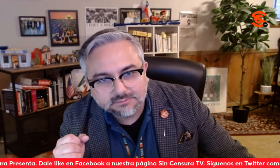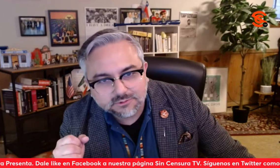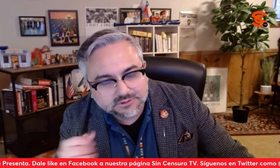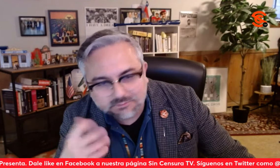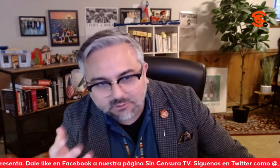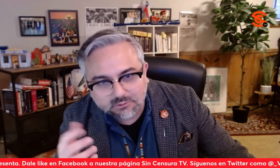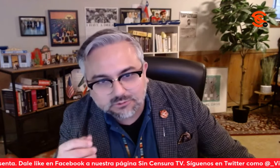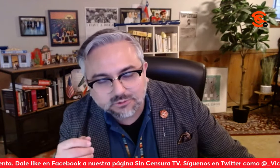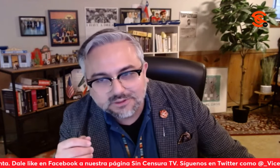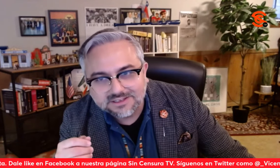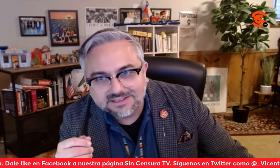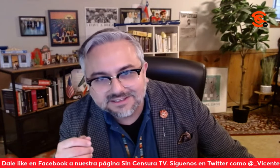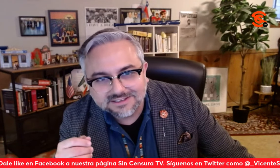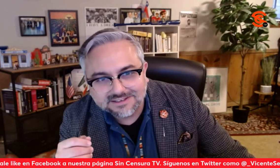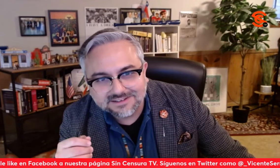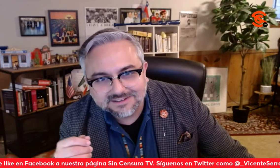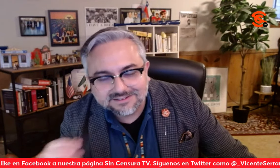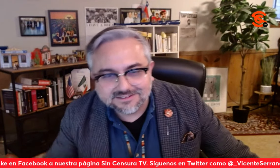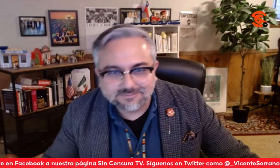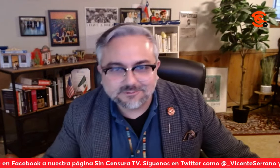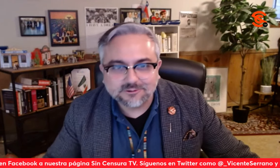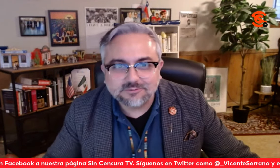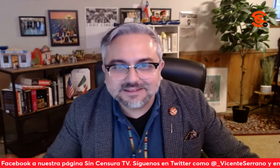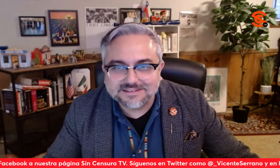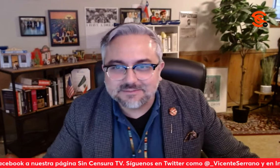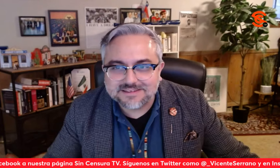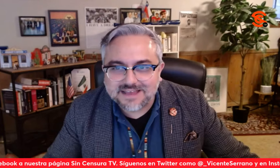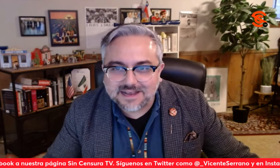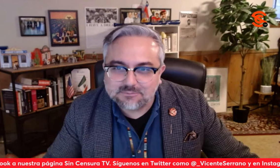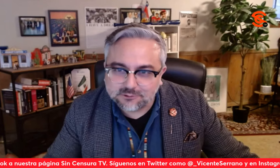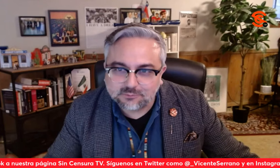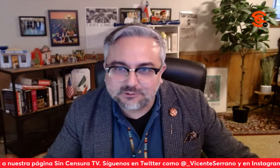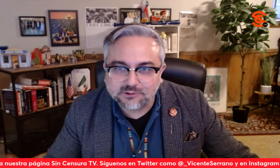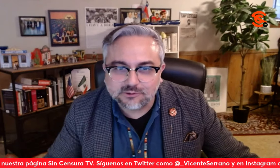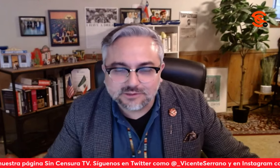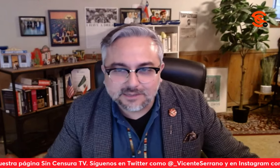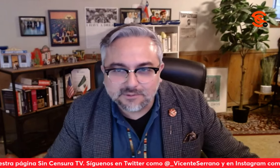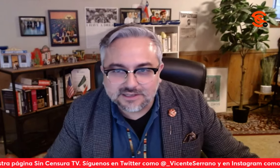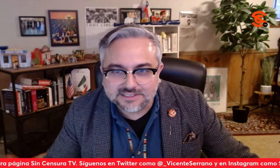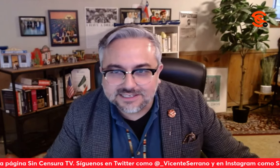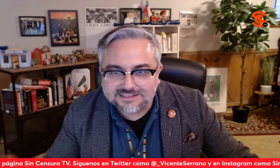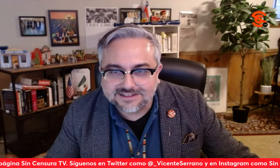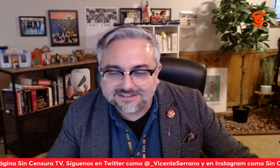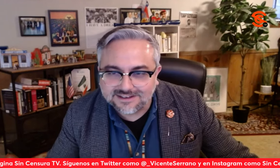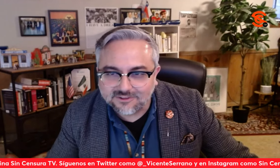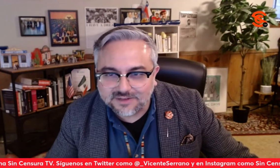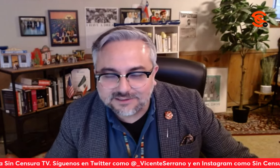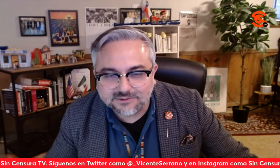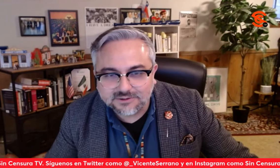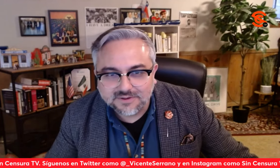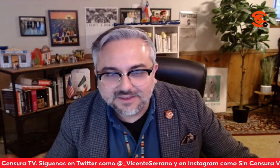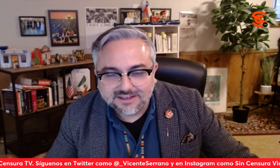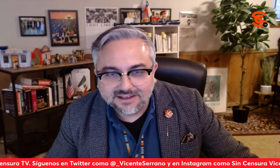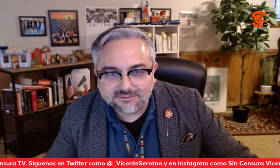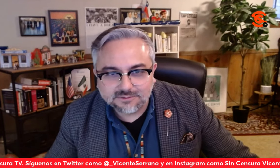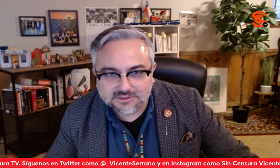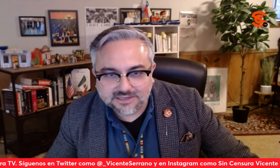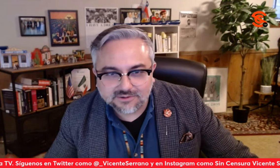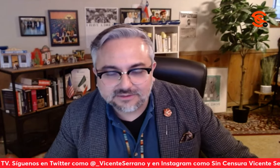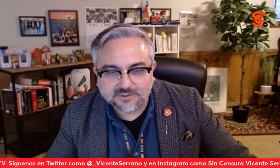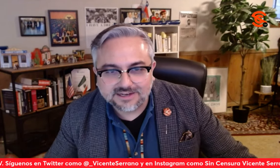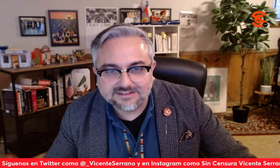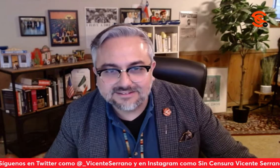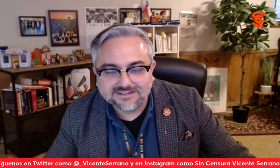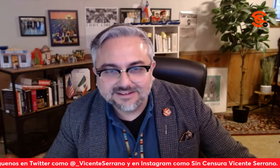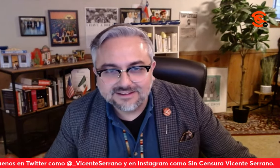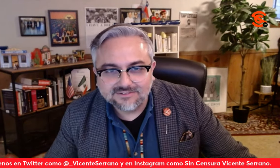da muchísimo gusto que Eh Pues nos mande este mensaje Por supuesto que lo usaré para unas chelitas querido Héctor nos vamos a